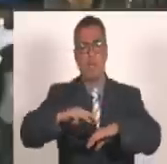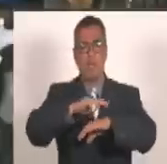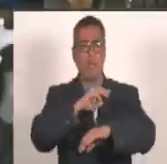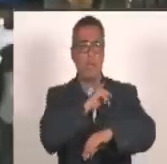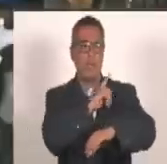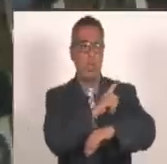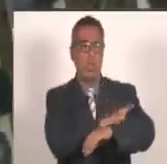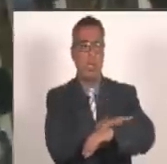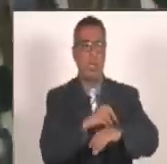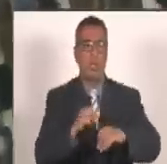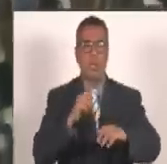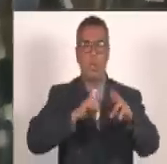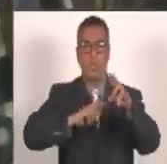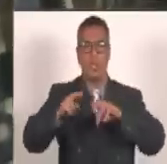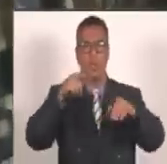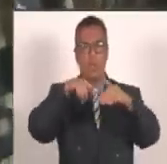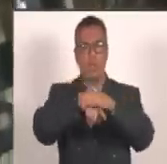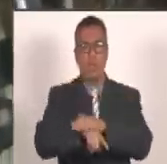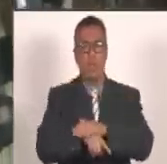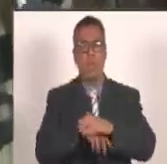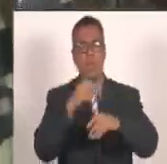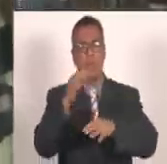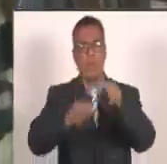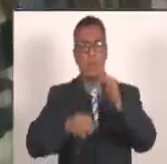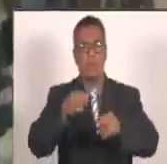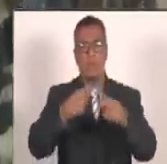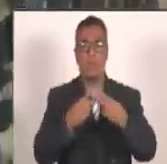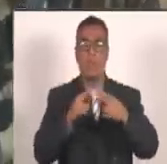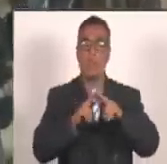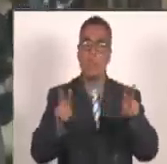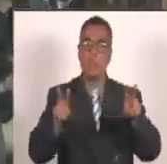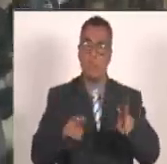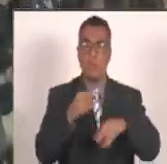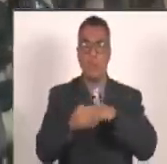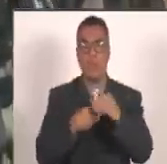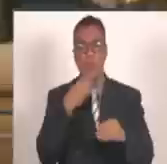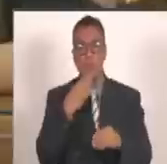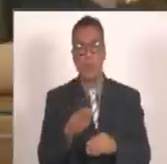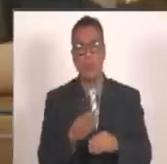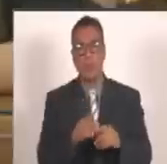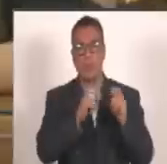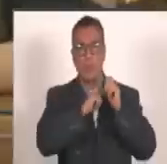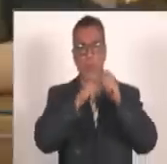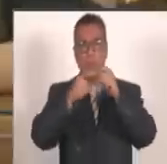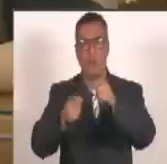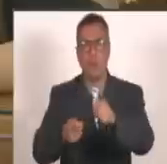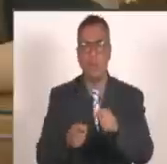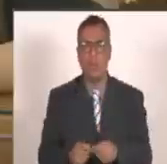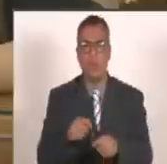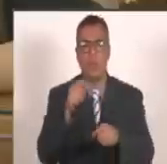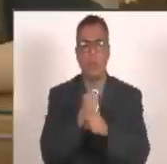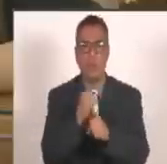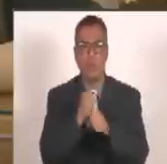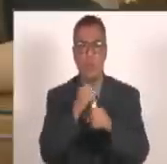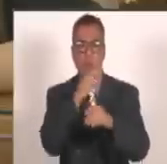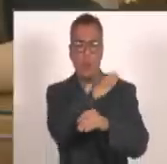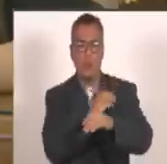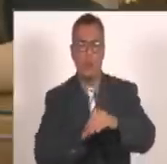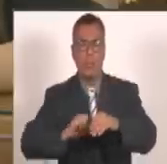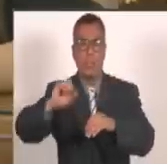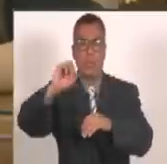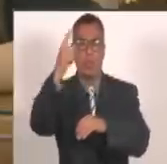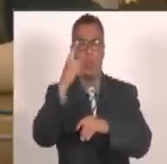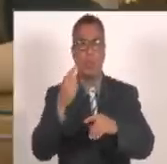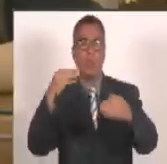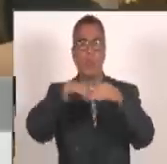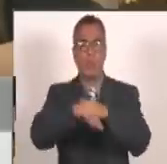Poder Popular para Relaciones Interiores, Justicia y Paz, mediante la cual solicita la designación de un funcionario de alto nivel